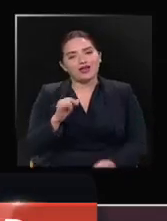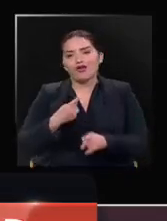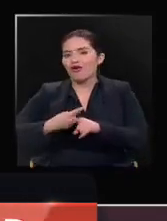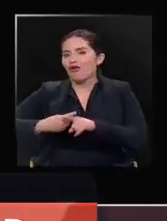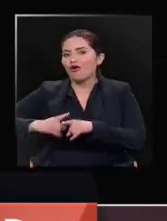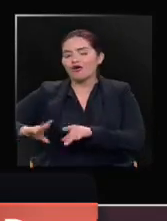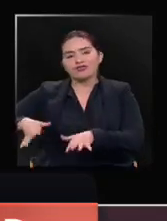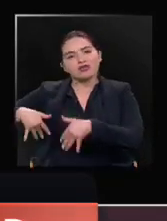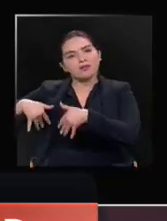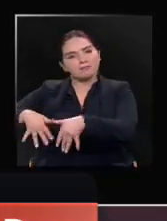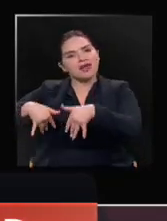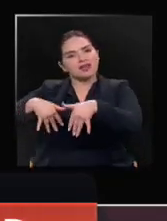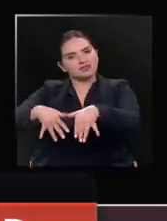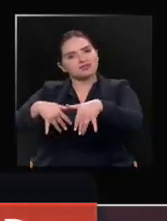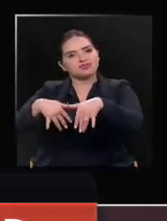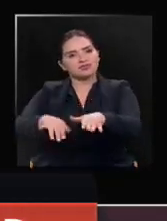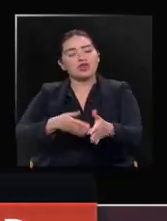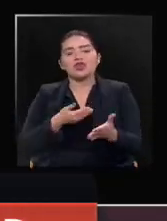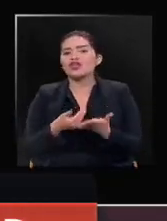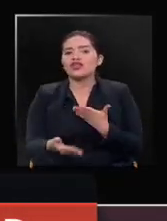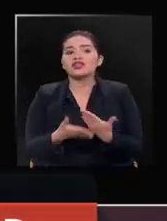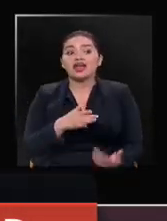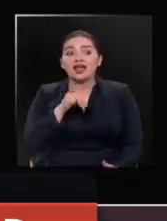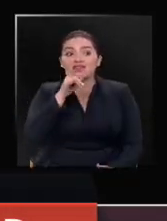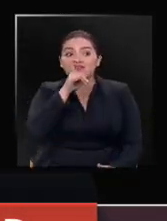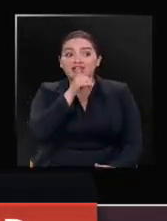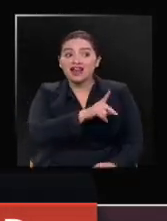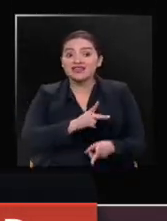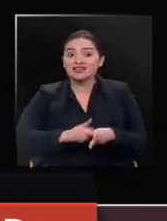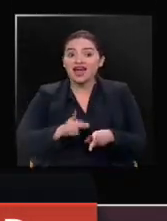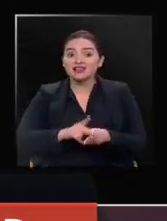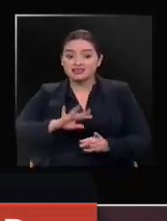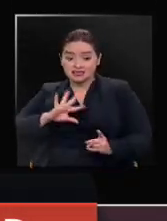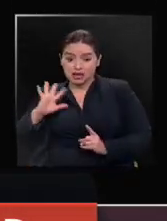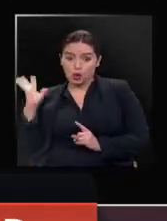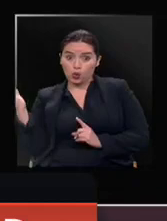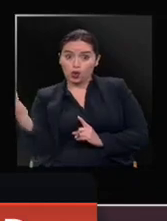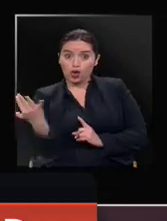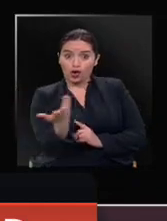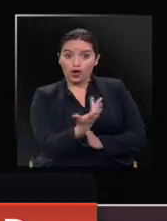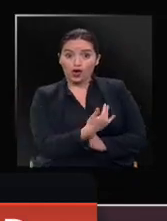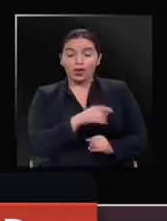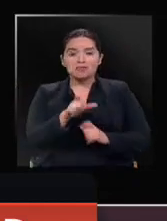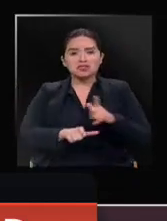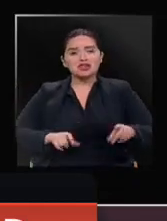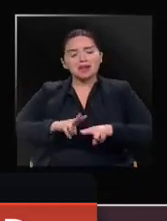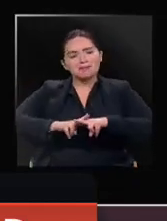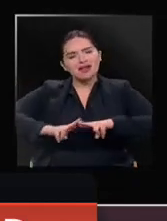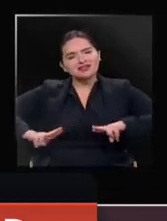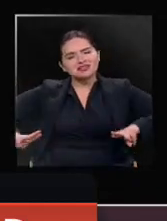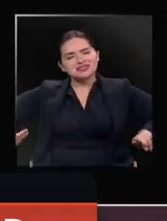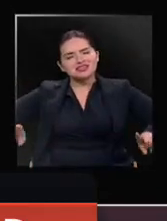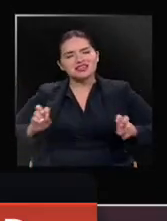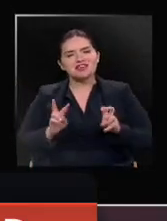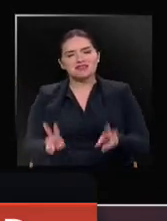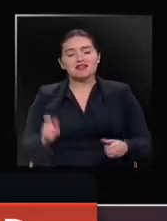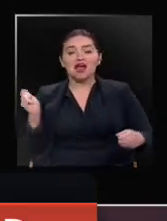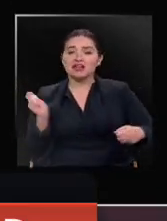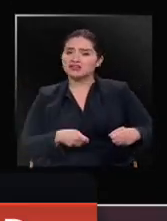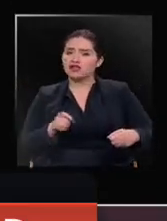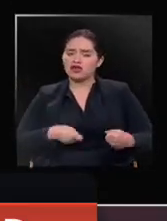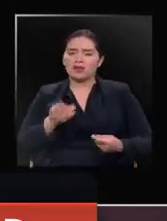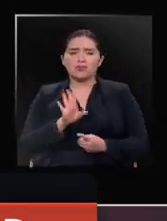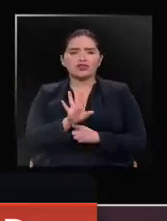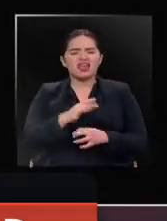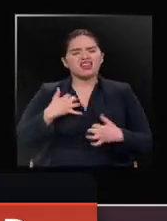otras manifestaciones, donde finalmente se va haciendo un círculo donde los manifestantes están ahí, como vemos, muy pacíficamente, tranquilamente, con cacerolas, mostrando